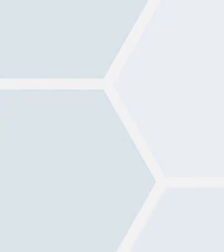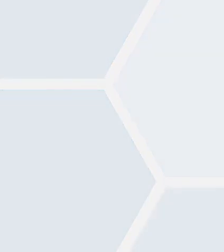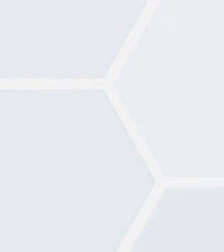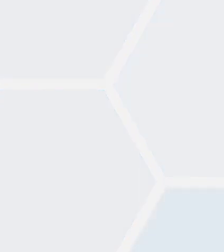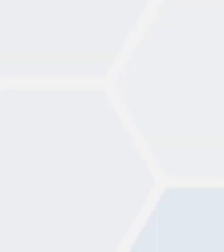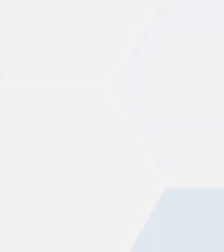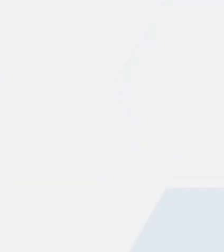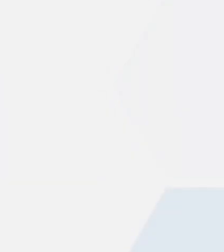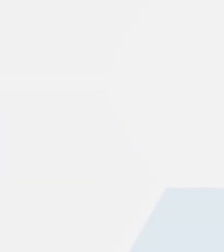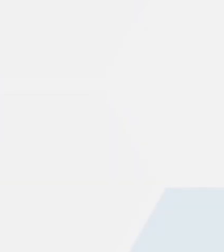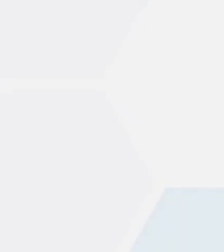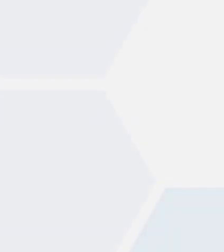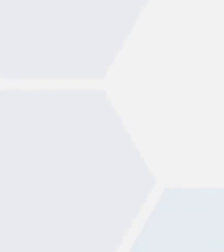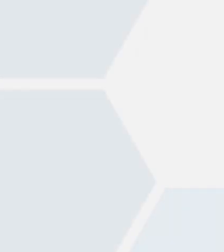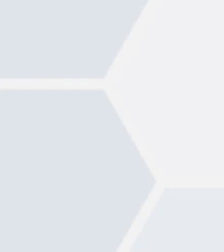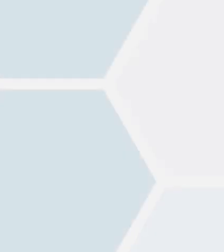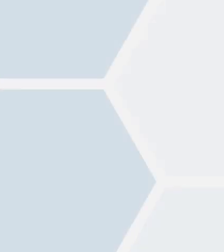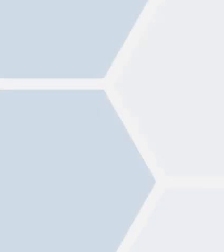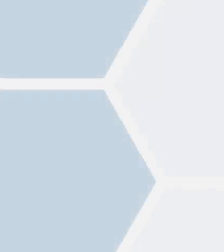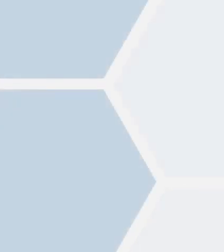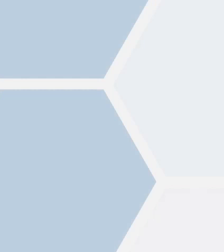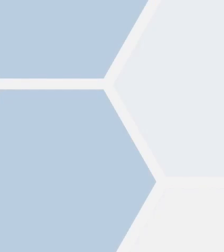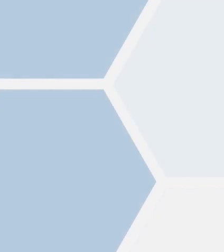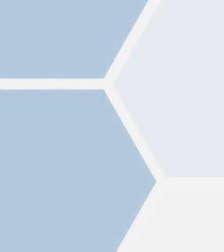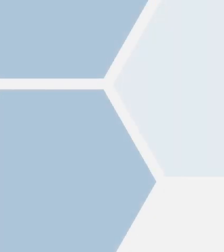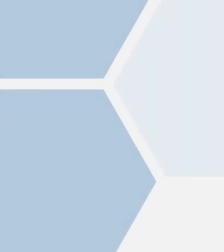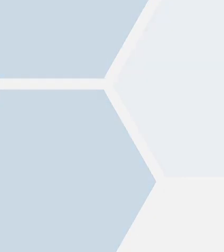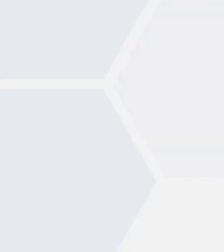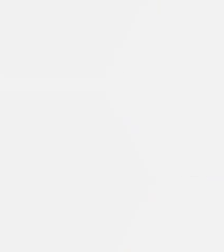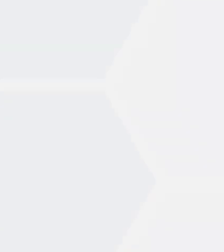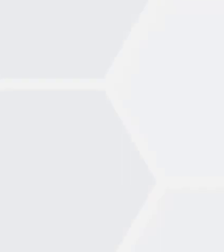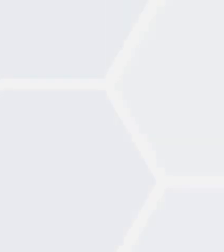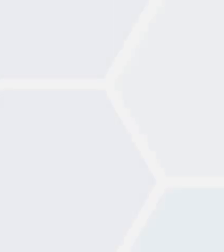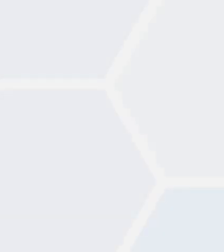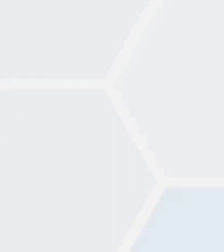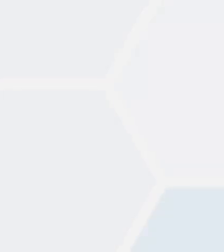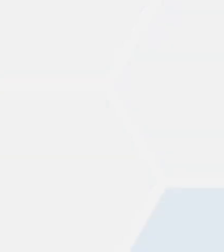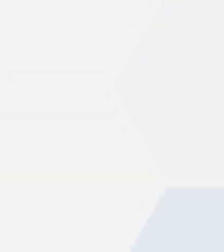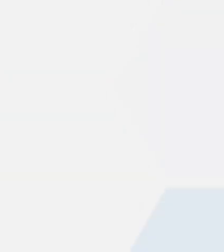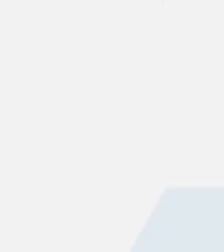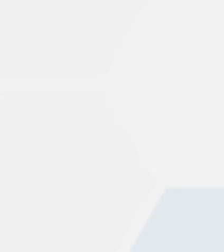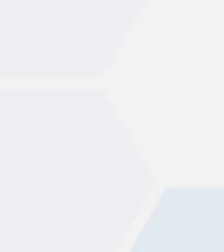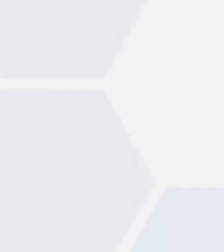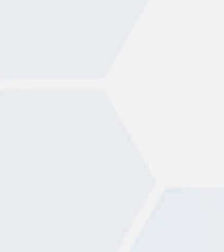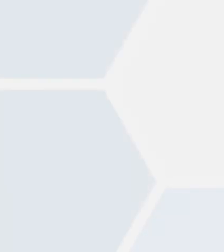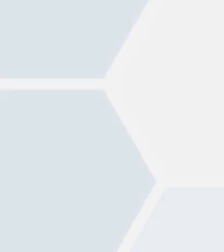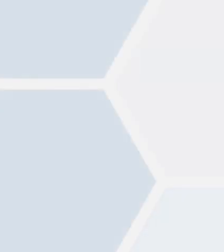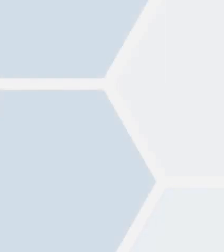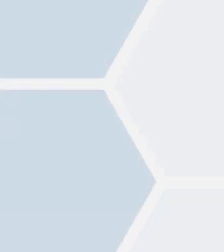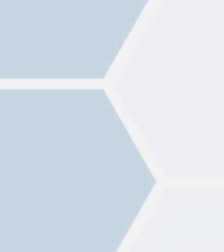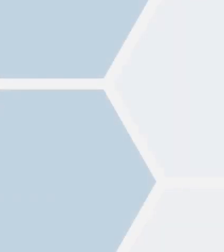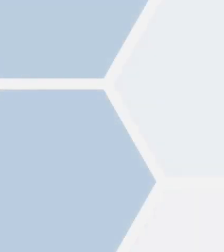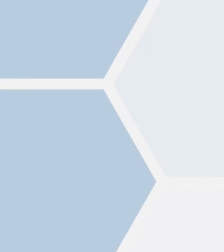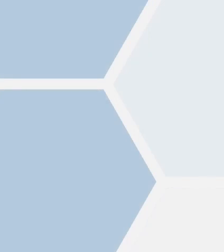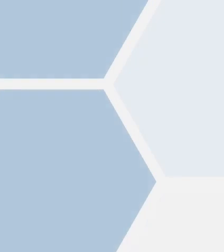enfoque preciso, hoy justamente lo conversaba con una amiga, alrededor del tema de cómo